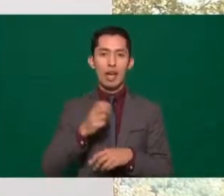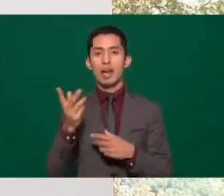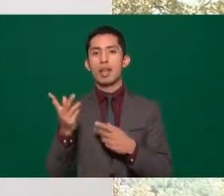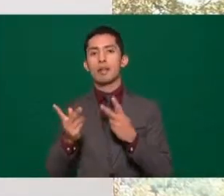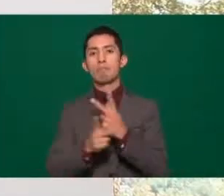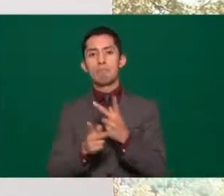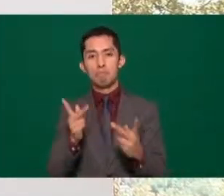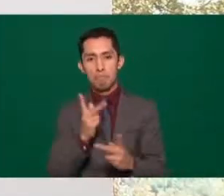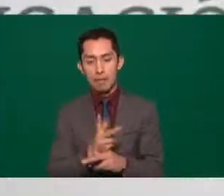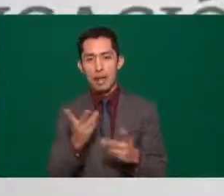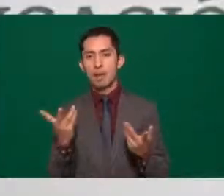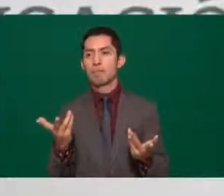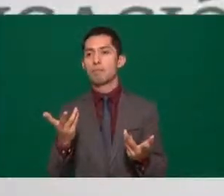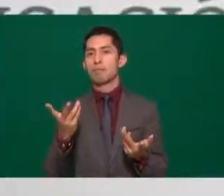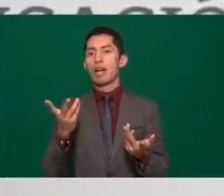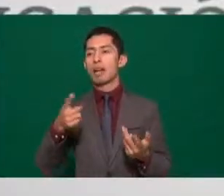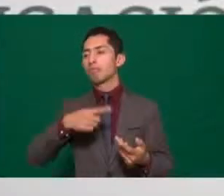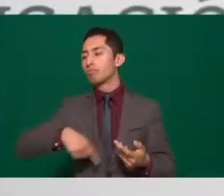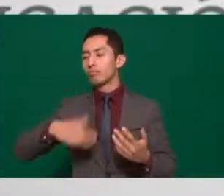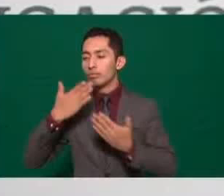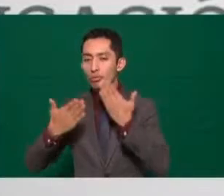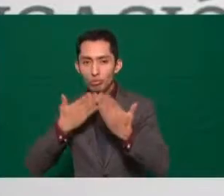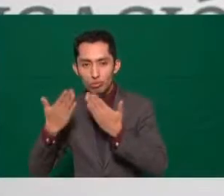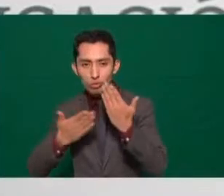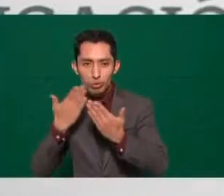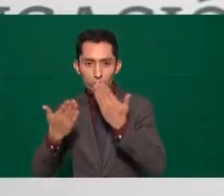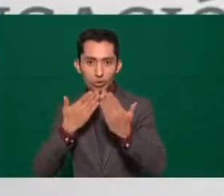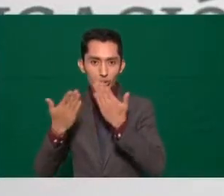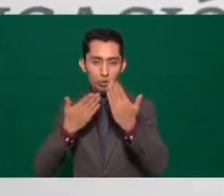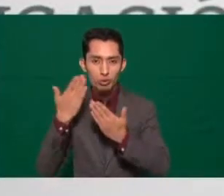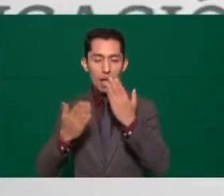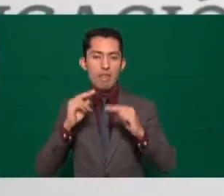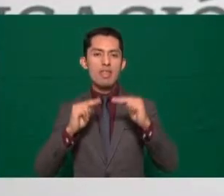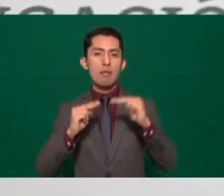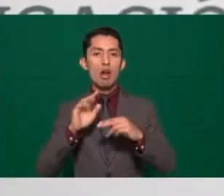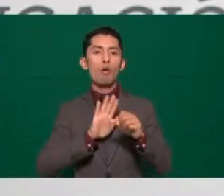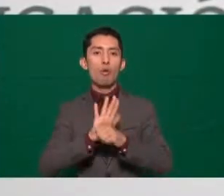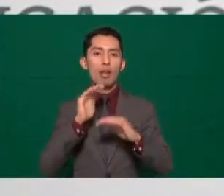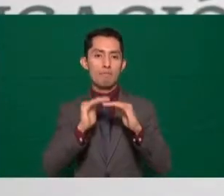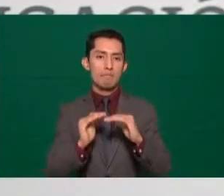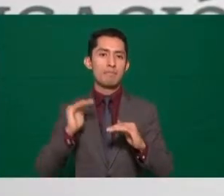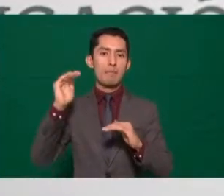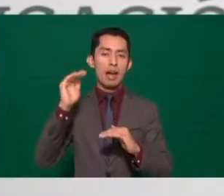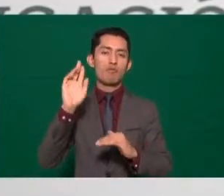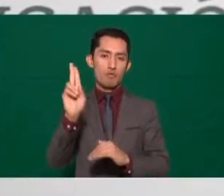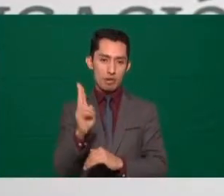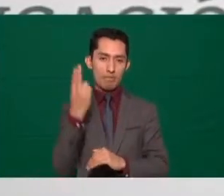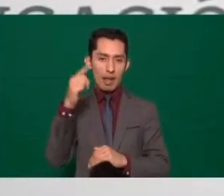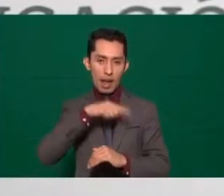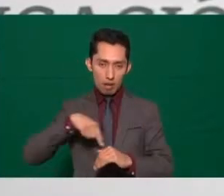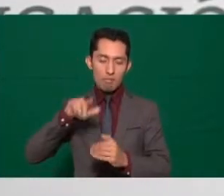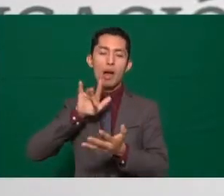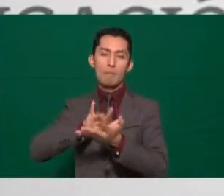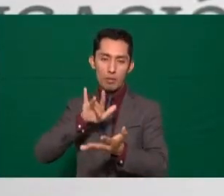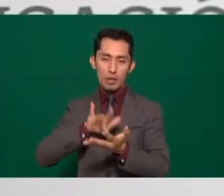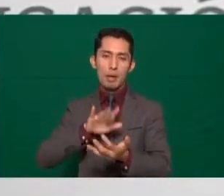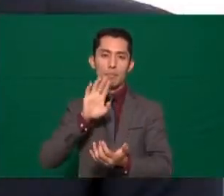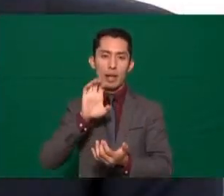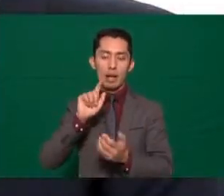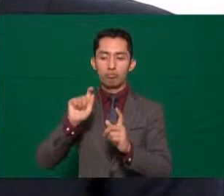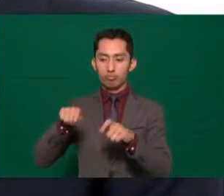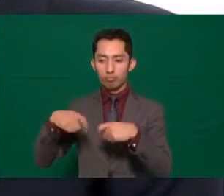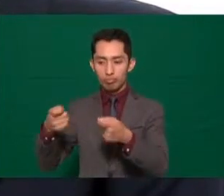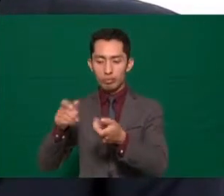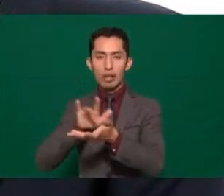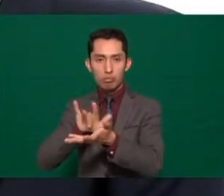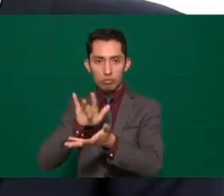preparatoria, para los que estudian en el nivel superior, nivel universitario.